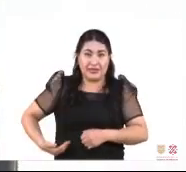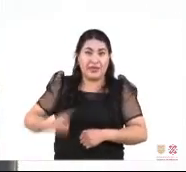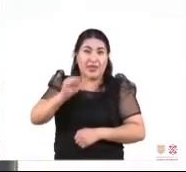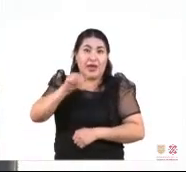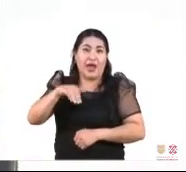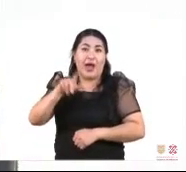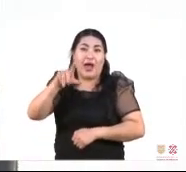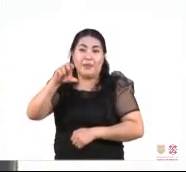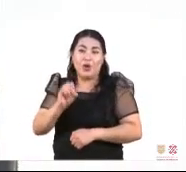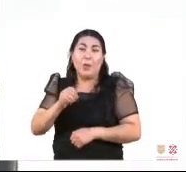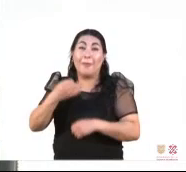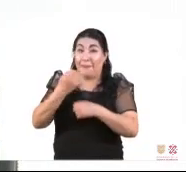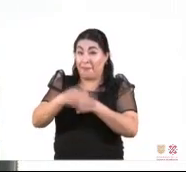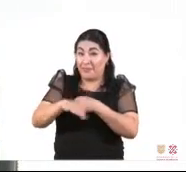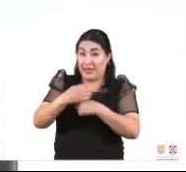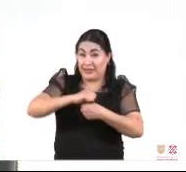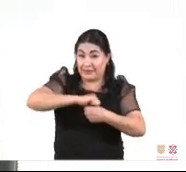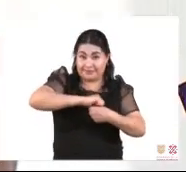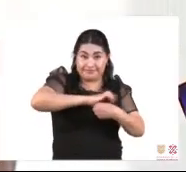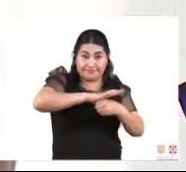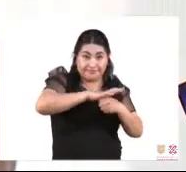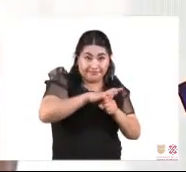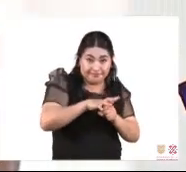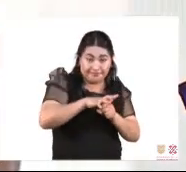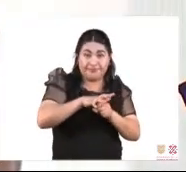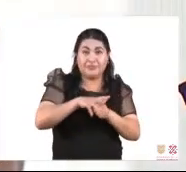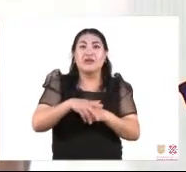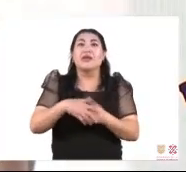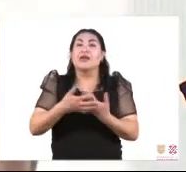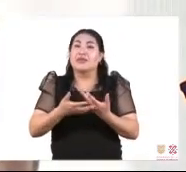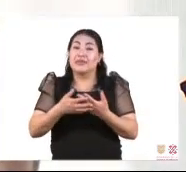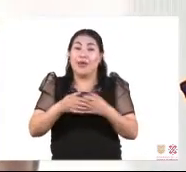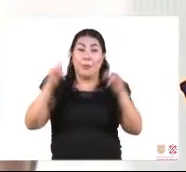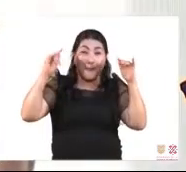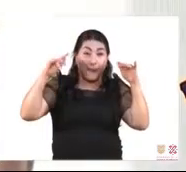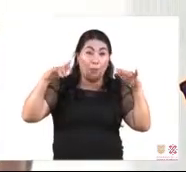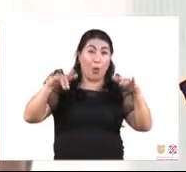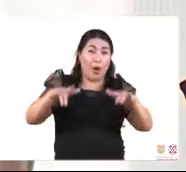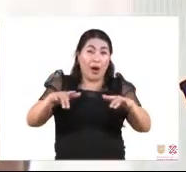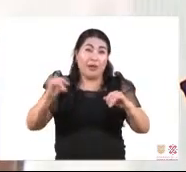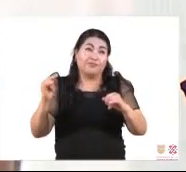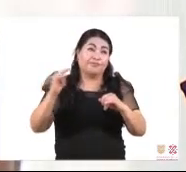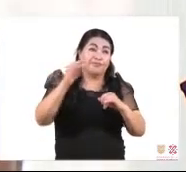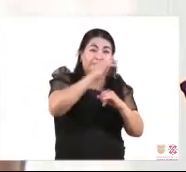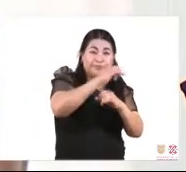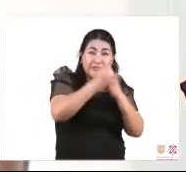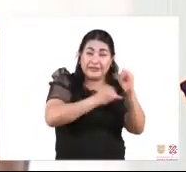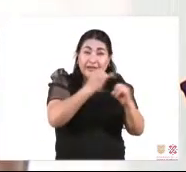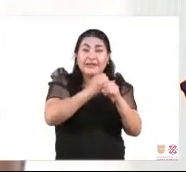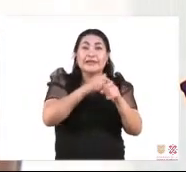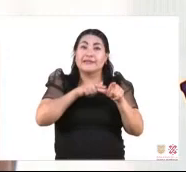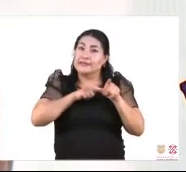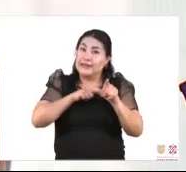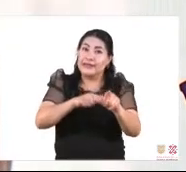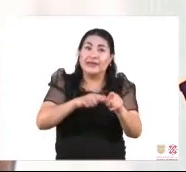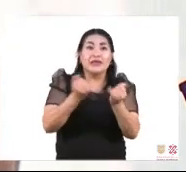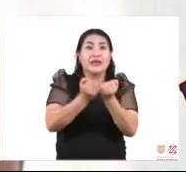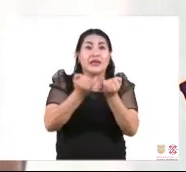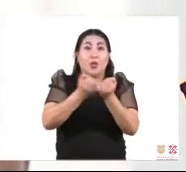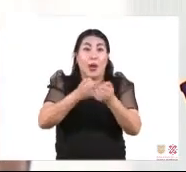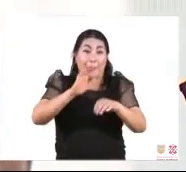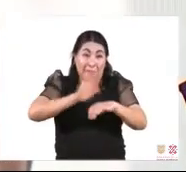Obrador durante la pandemia de no restringir los vuelos internacionales, no endeudarse, apoyo a los